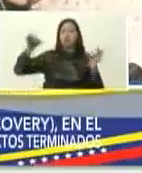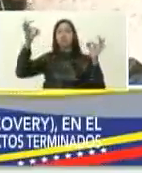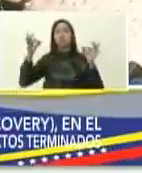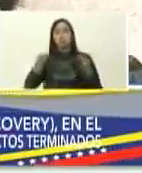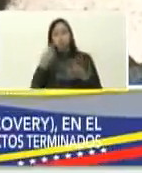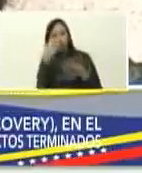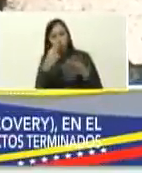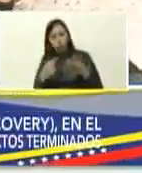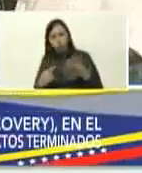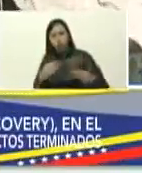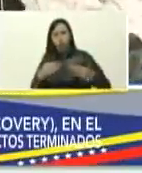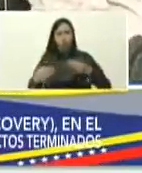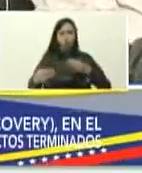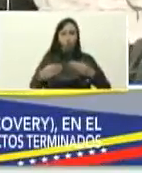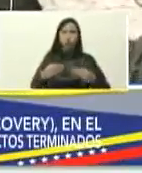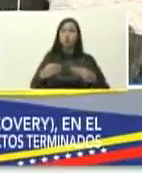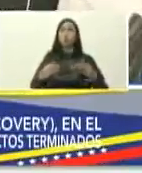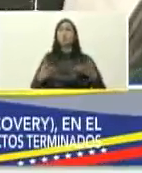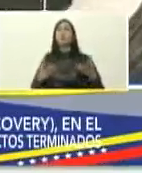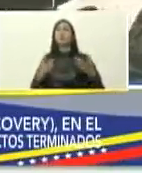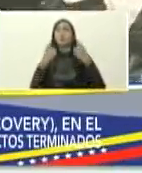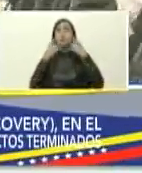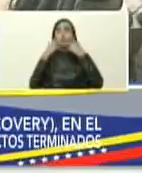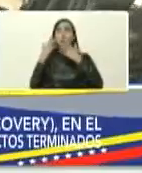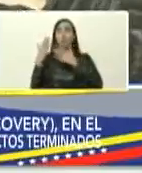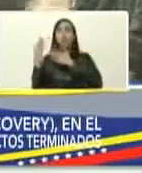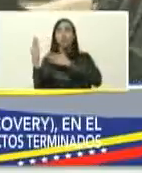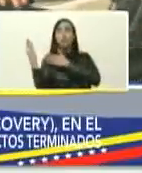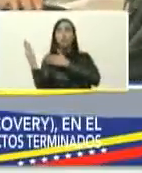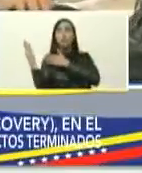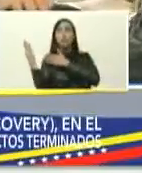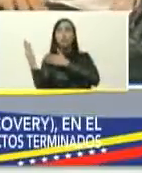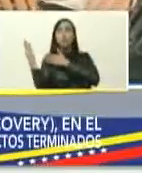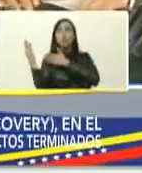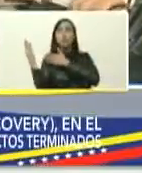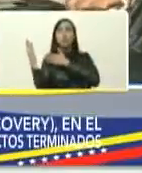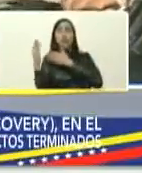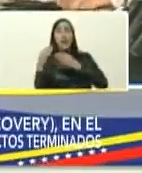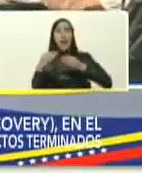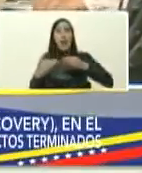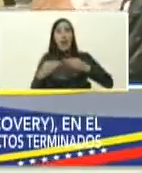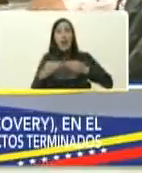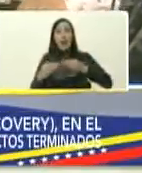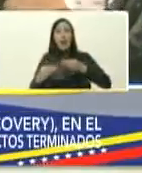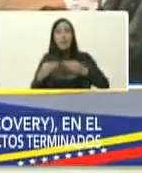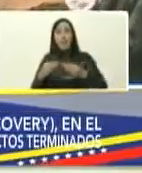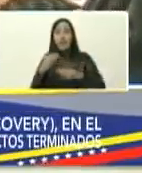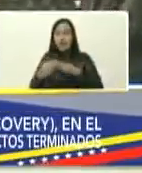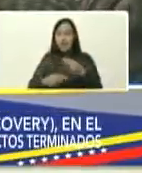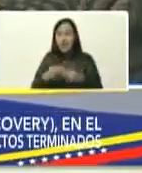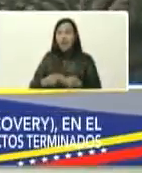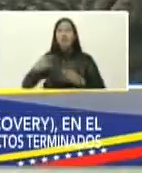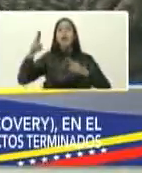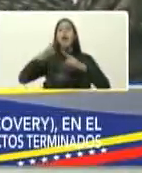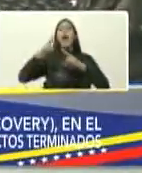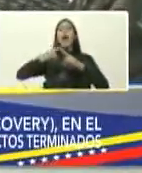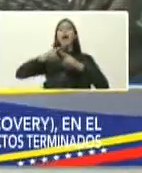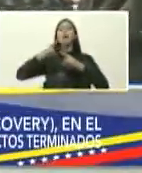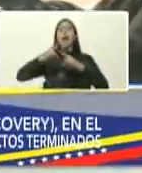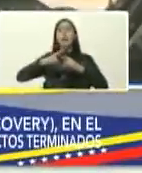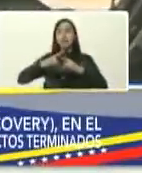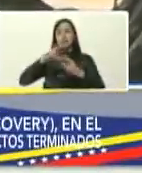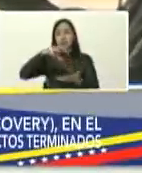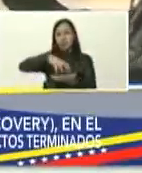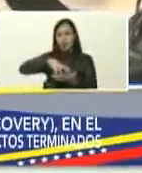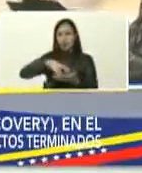productos sintéticos para los cuellos. Las pieles son fabricadas en Yaritagua y en Rubio, estado Táchira. Y así todos